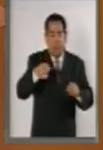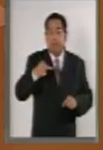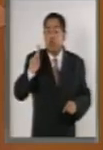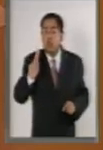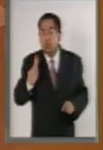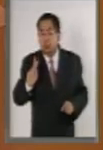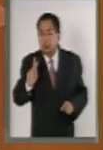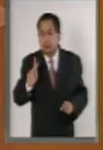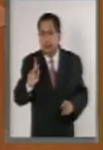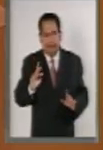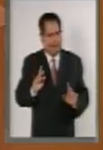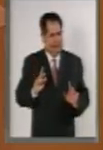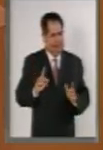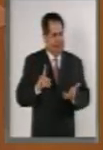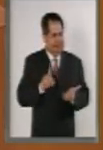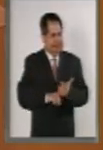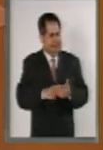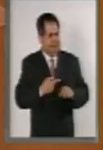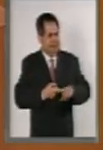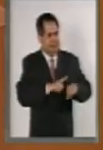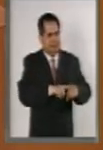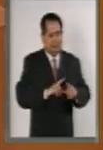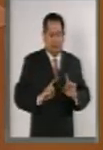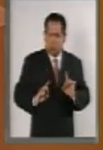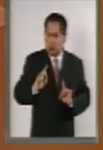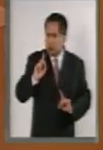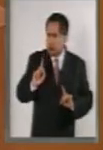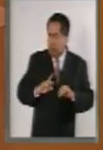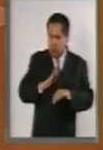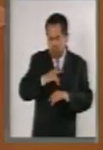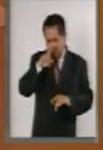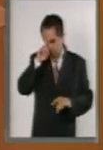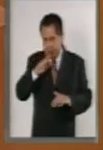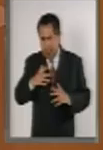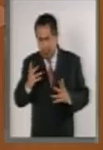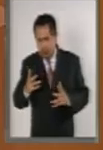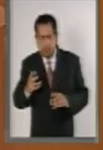que quedan esos elementos de duda y reflexión.